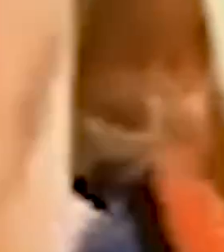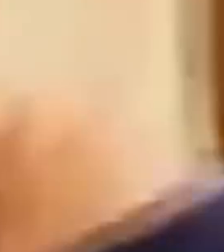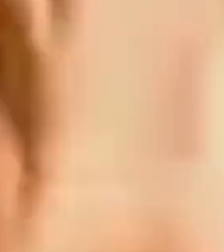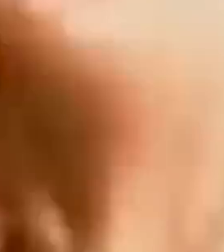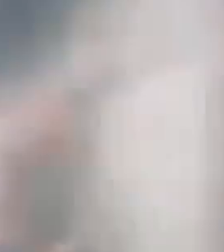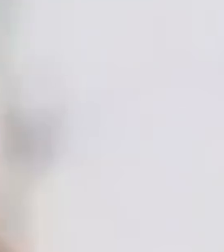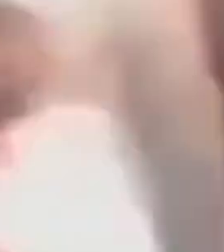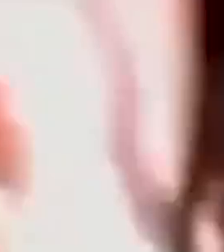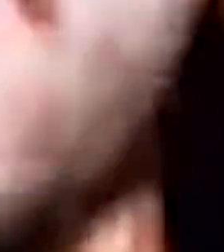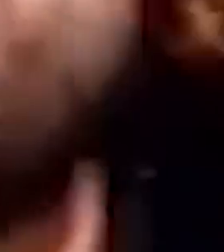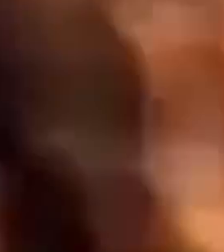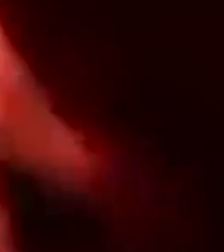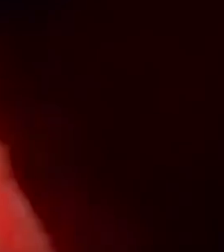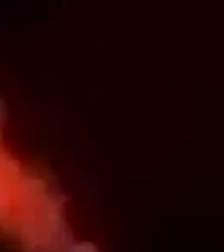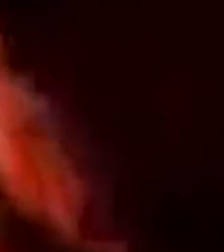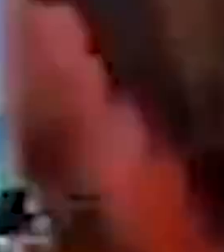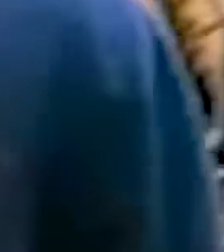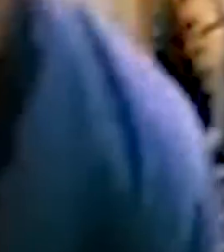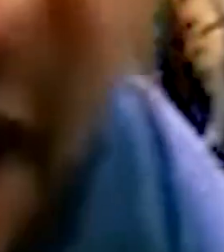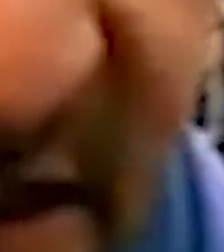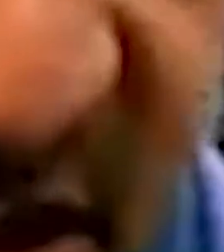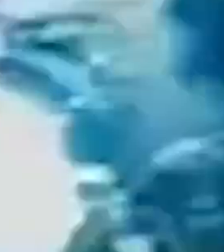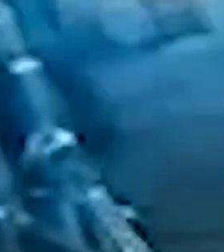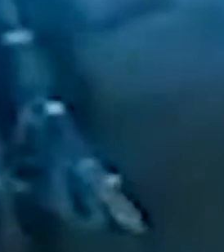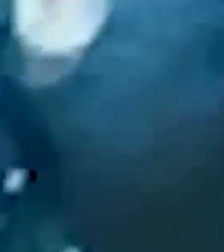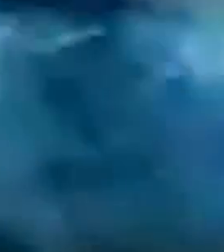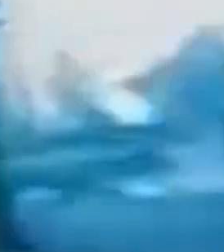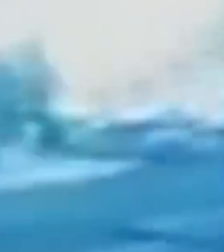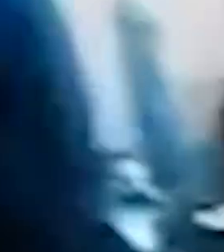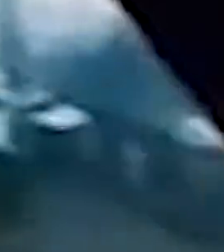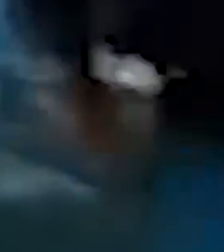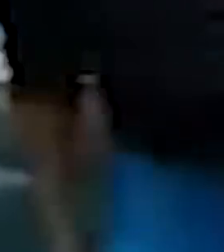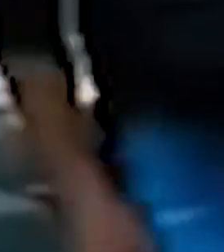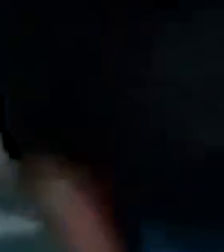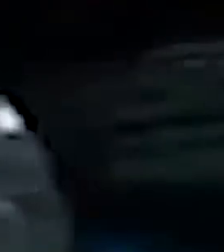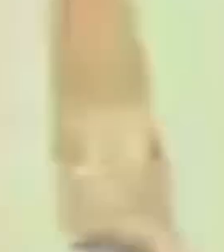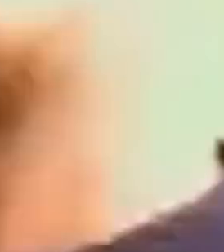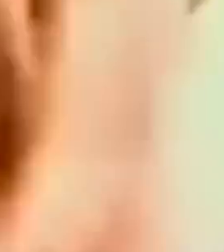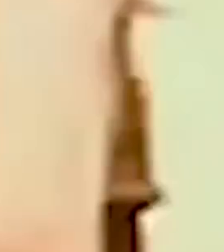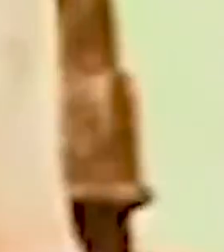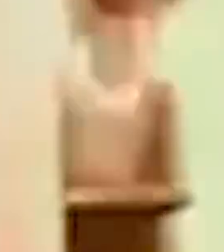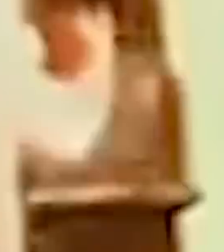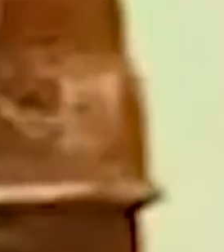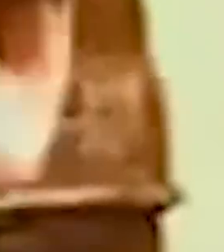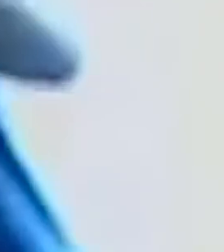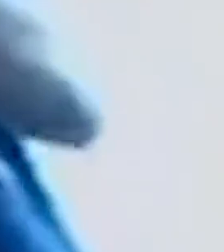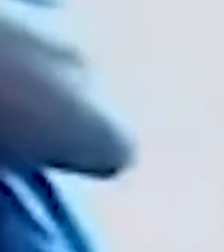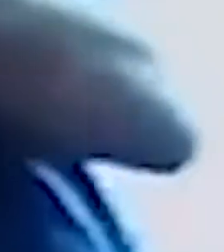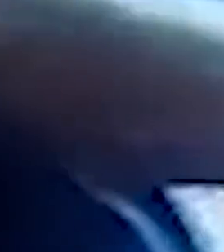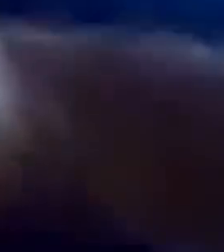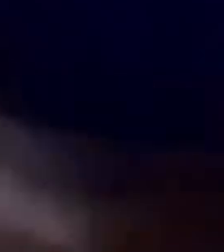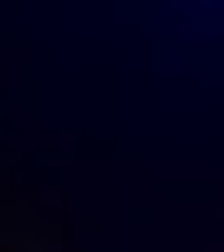Li te quieres mover va poder comer para poder mirar para poder